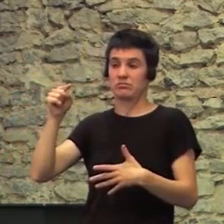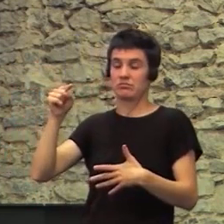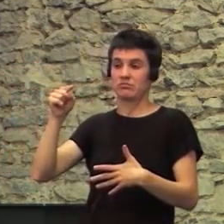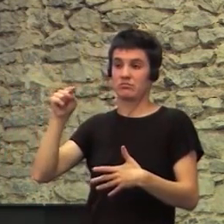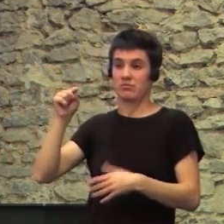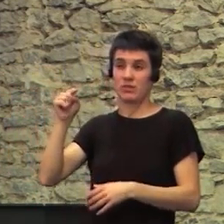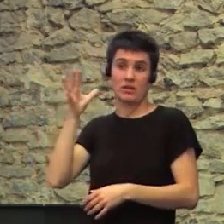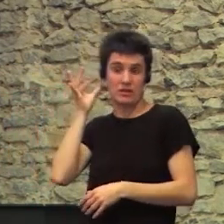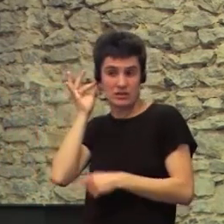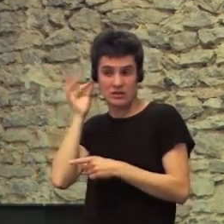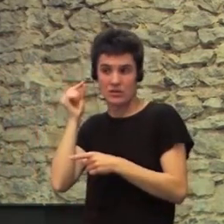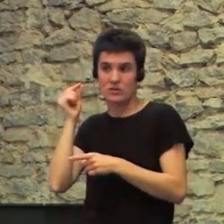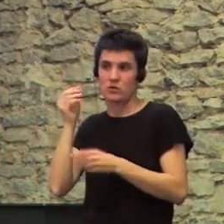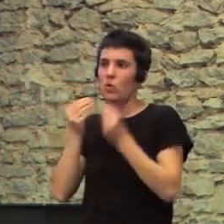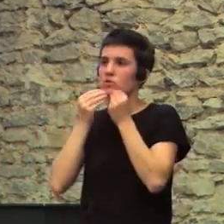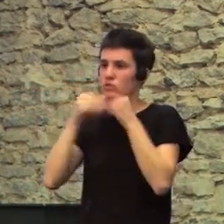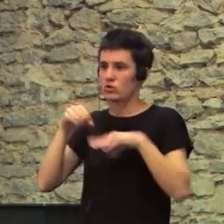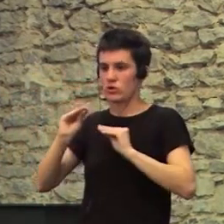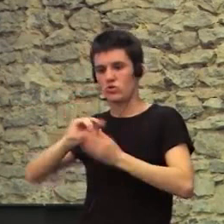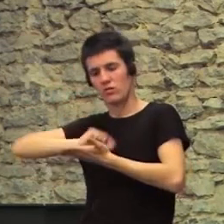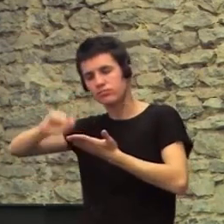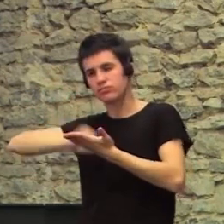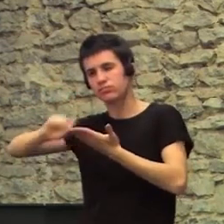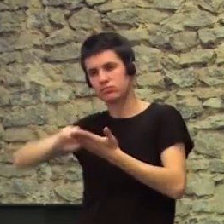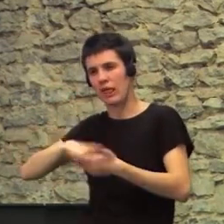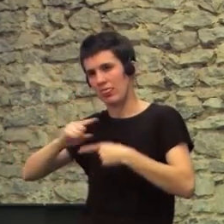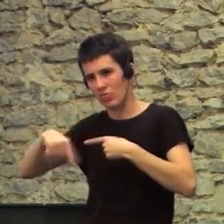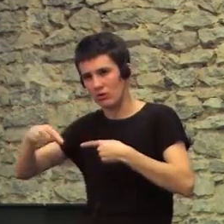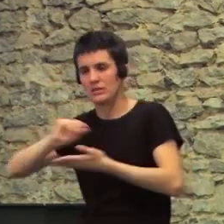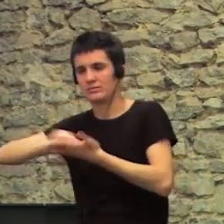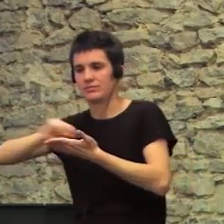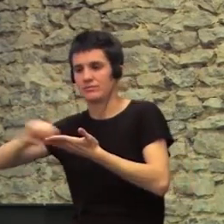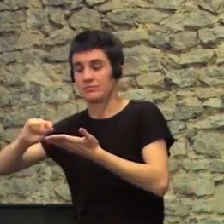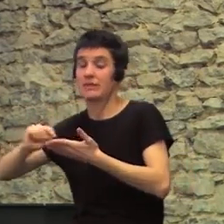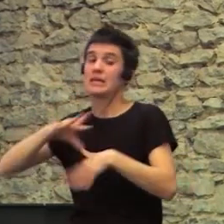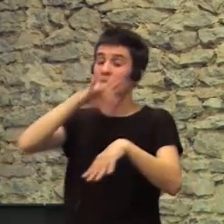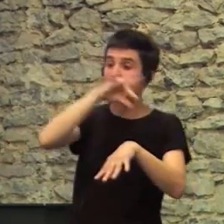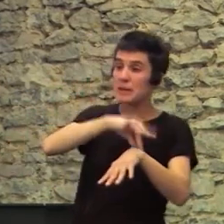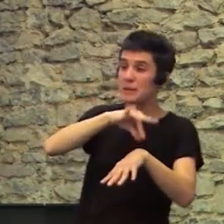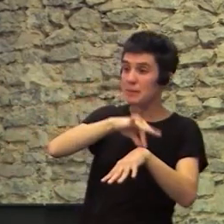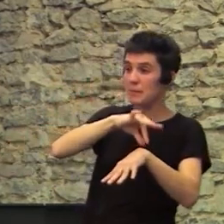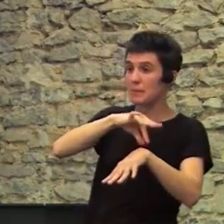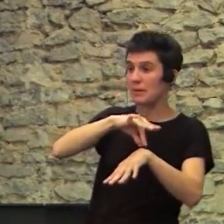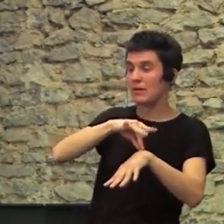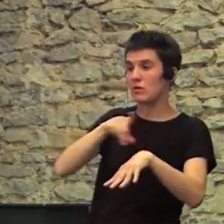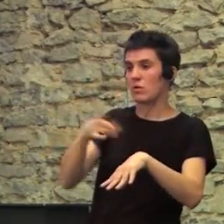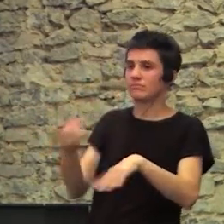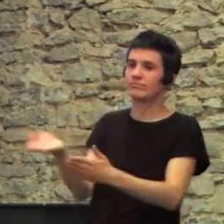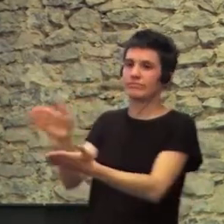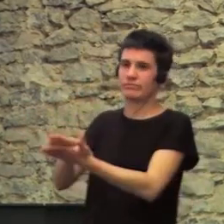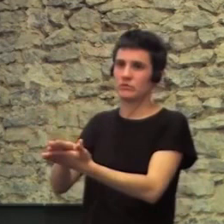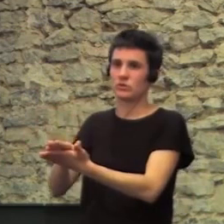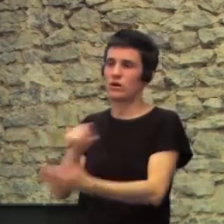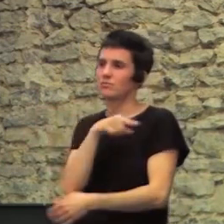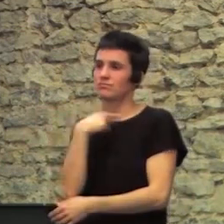Y que ella narró todas sus memorias, tenía un diario, y que el médico que certificó su autopsia, ¿no?, porque se suicidó